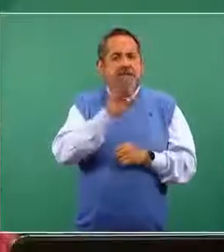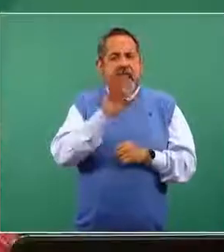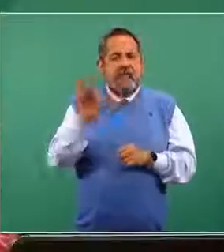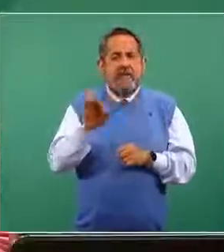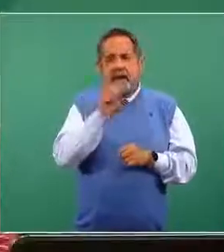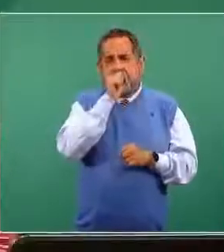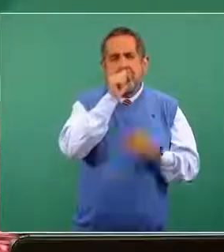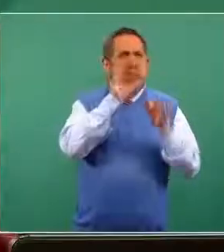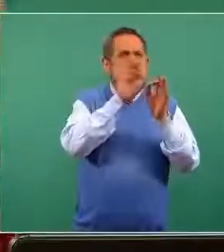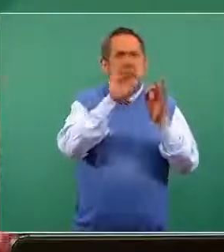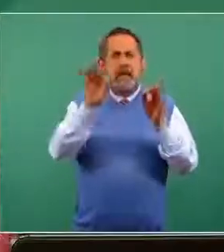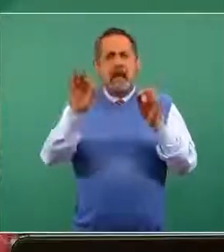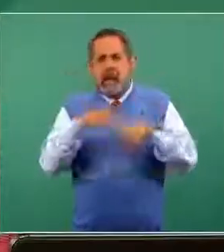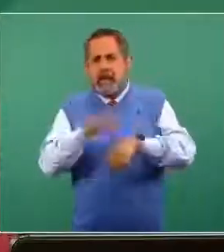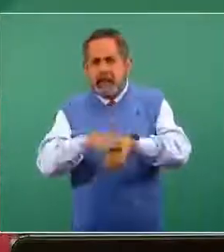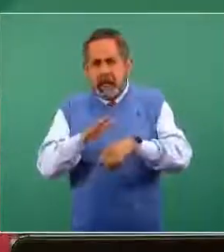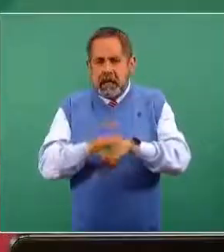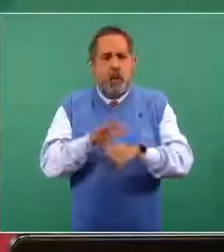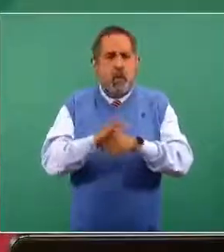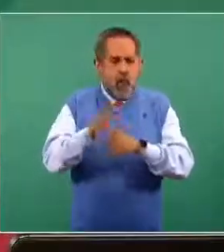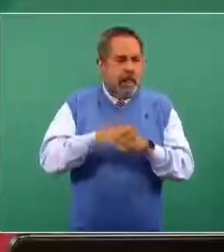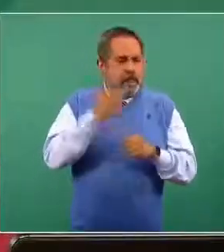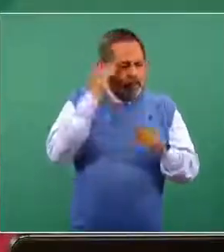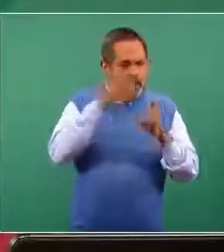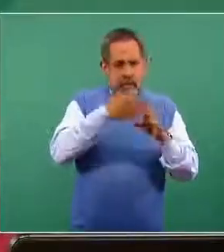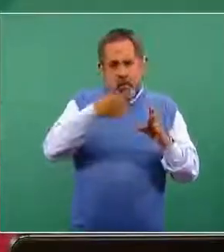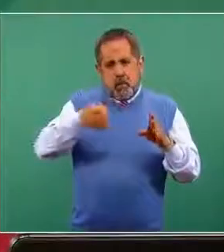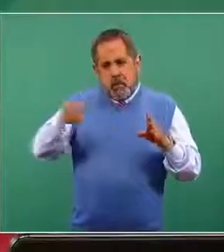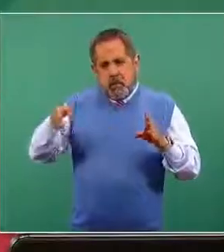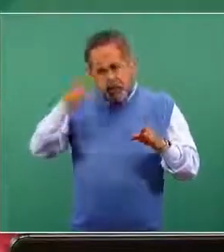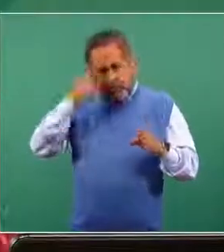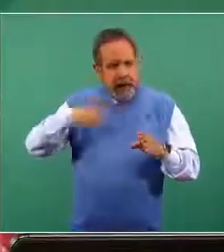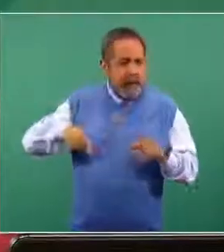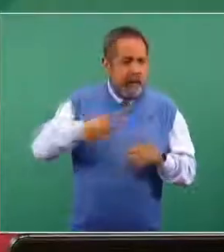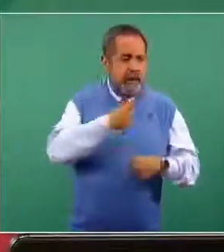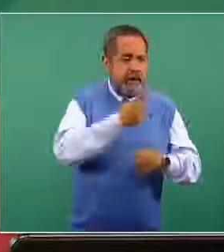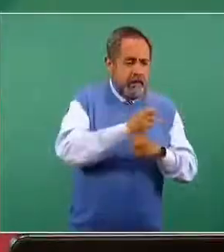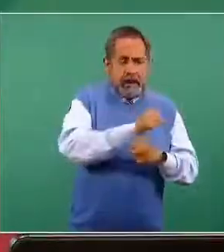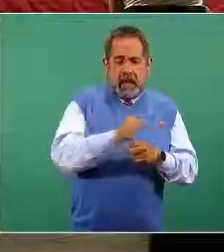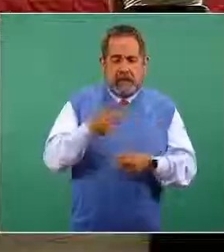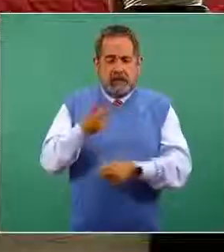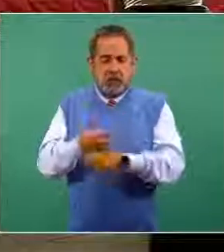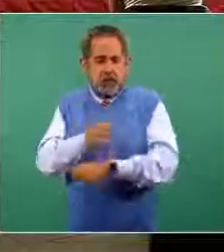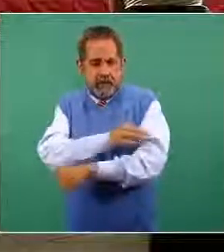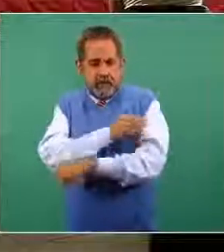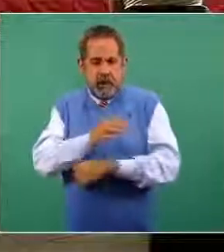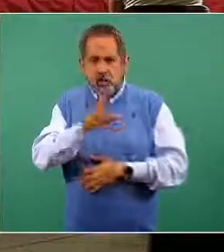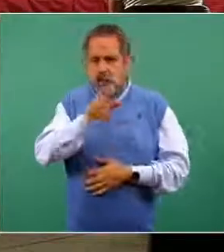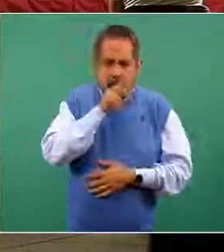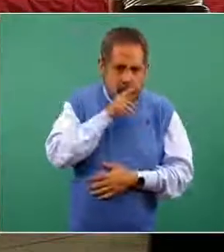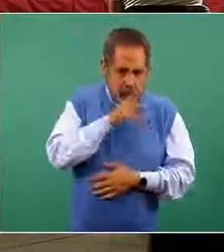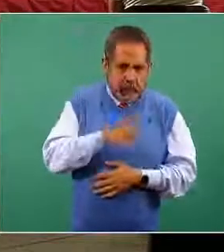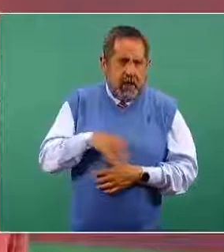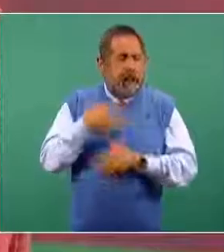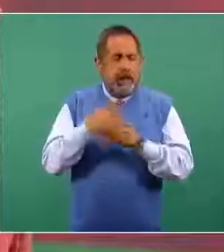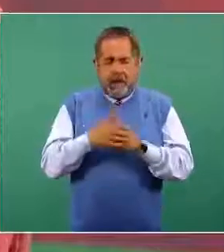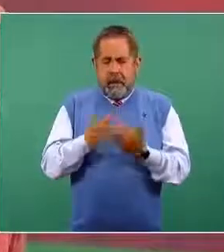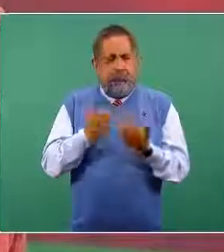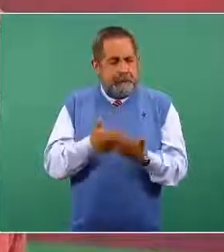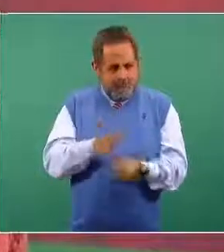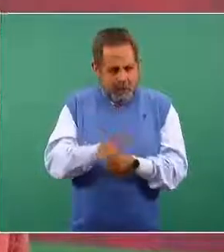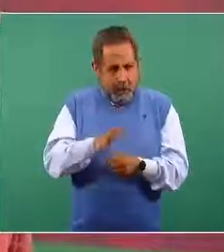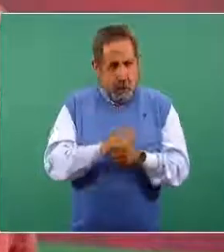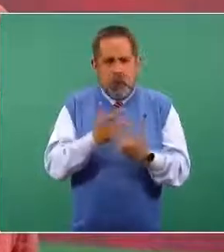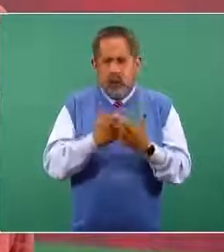tabla donde viene el recordatorio de esos intervalos de tiempo entre la primera y la segunda dosis. Pero no se angustie, las vacunas están